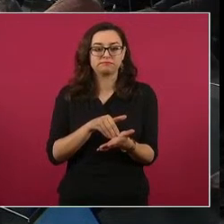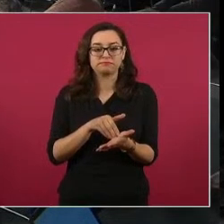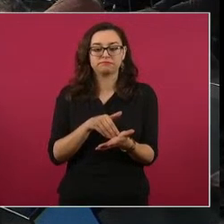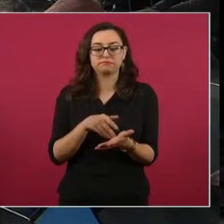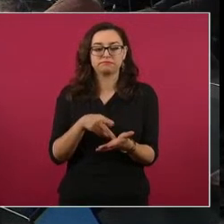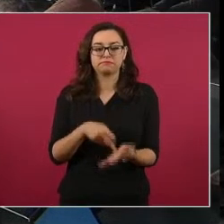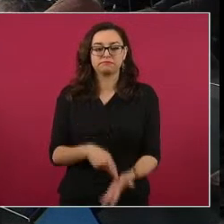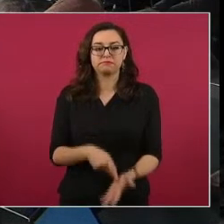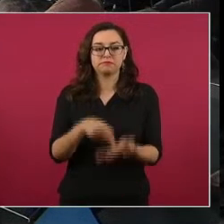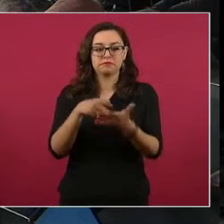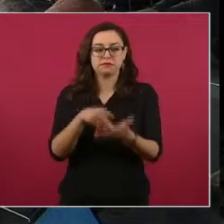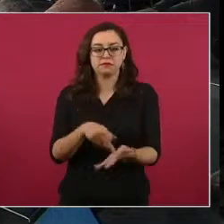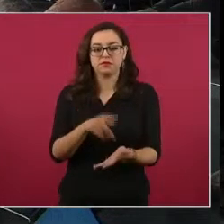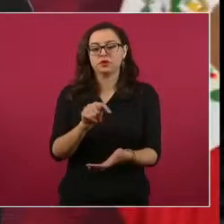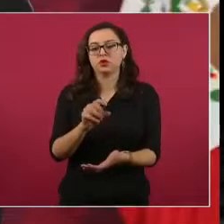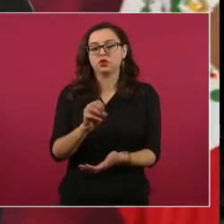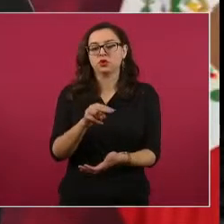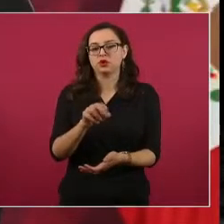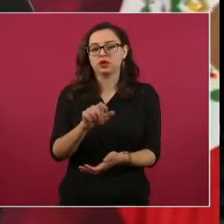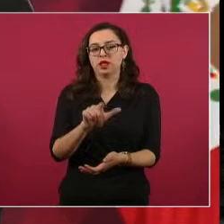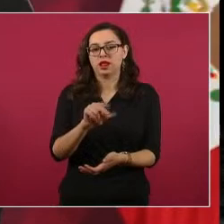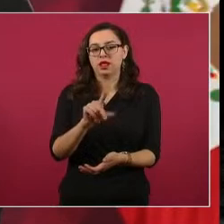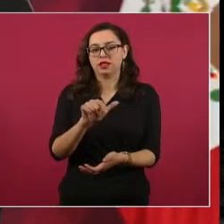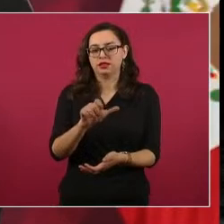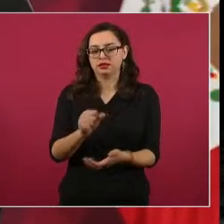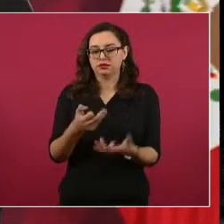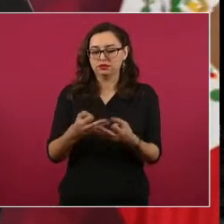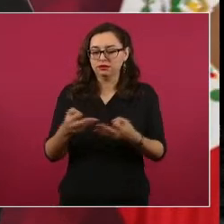mil toneladas de fertilizante pero